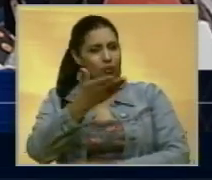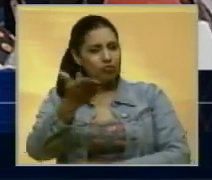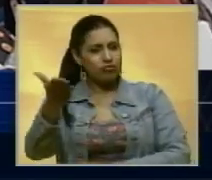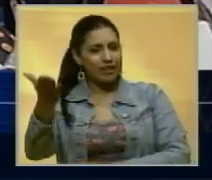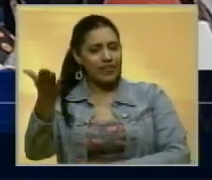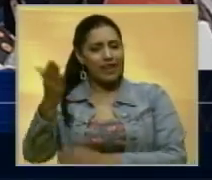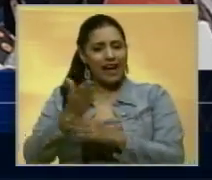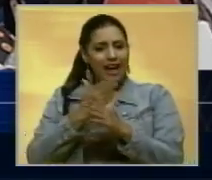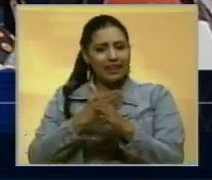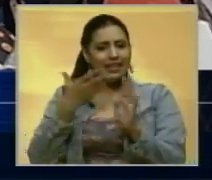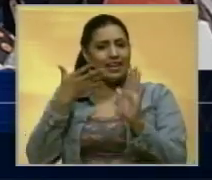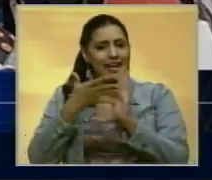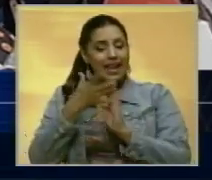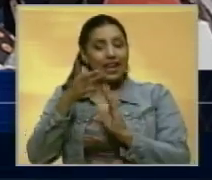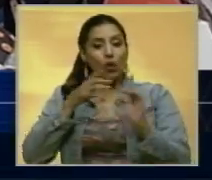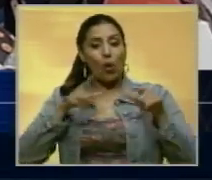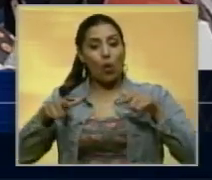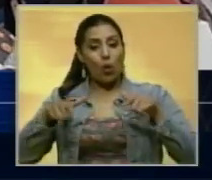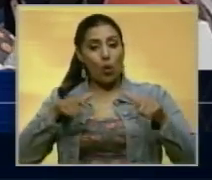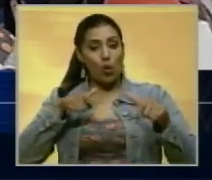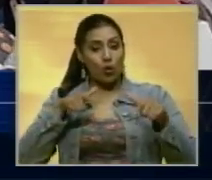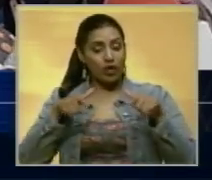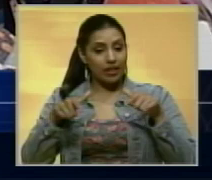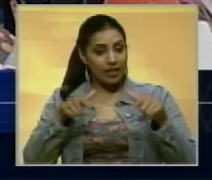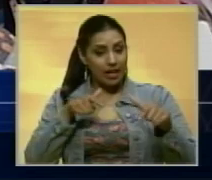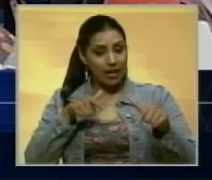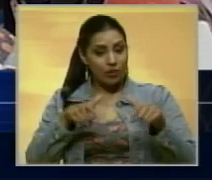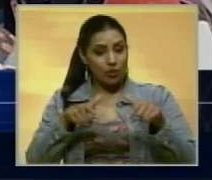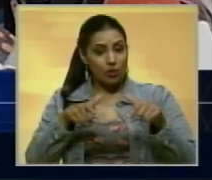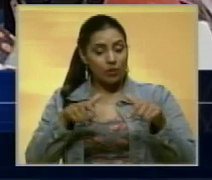la correspondencia que ellos dirigieron